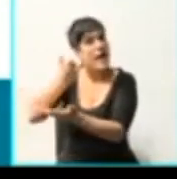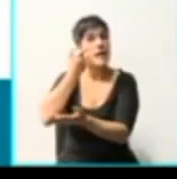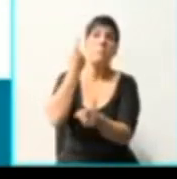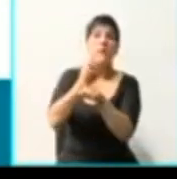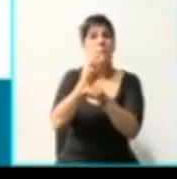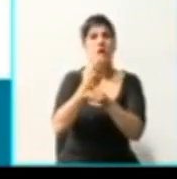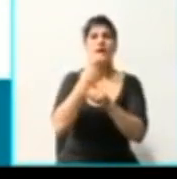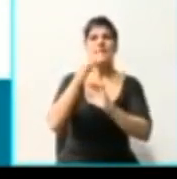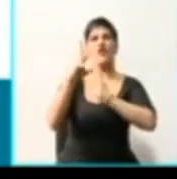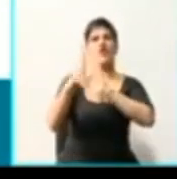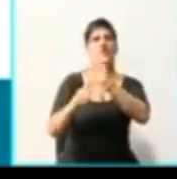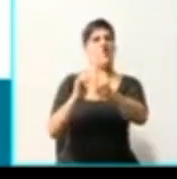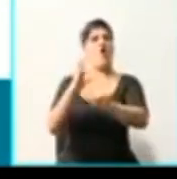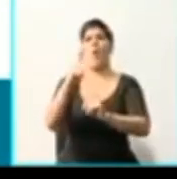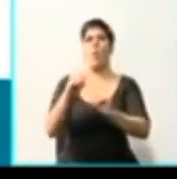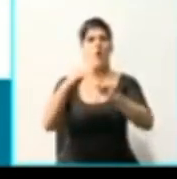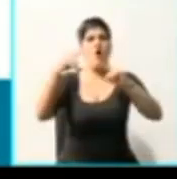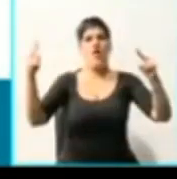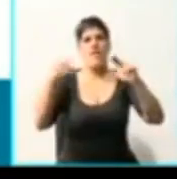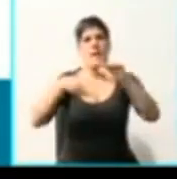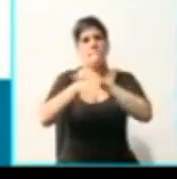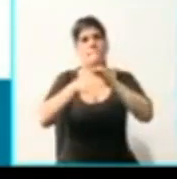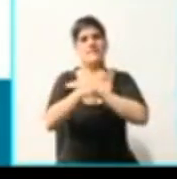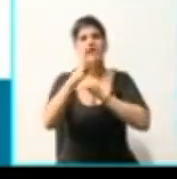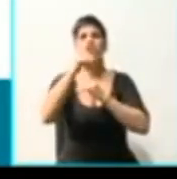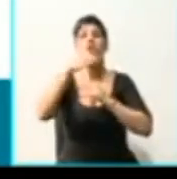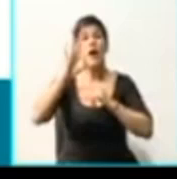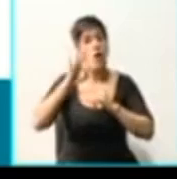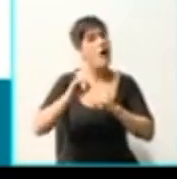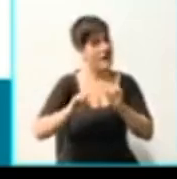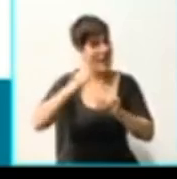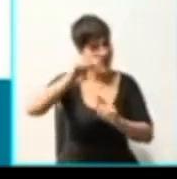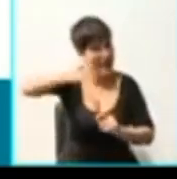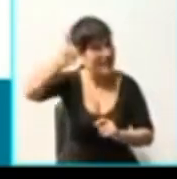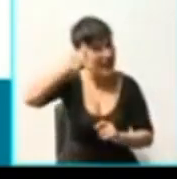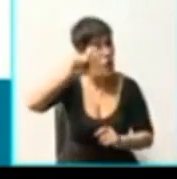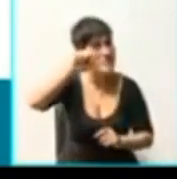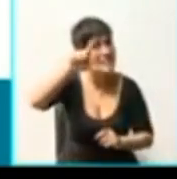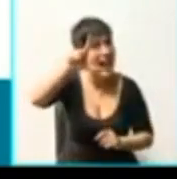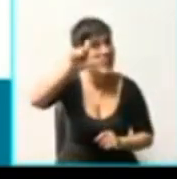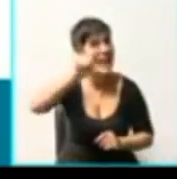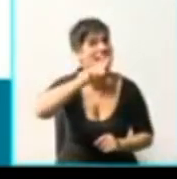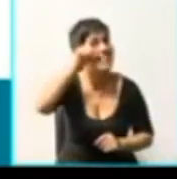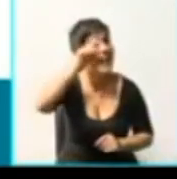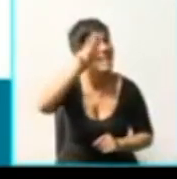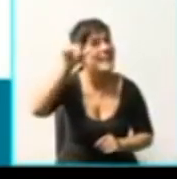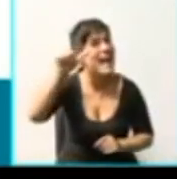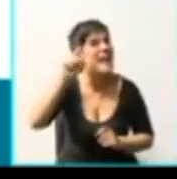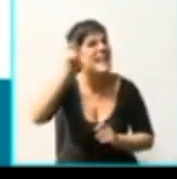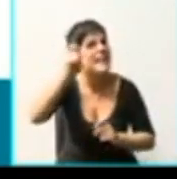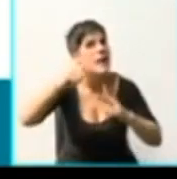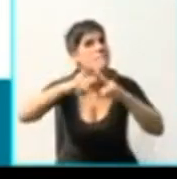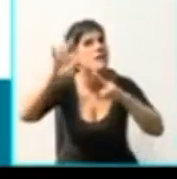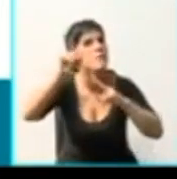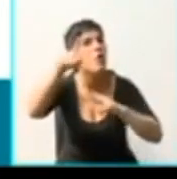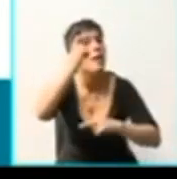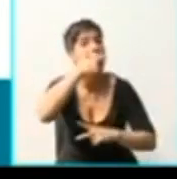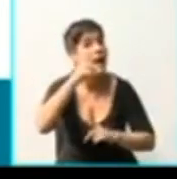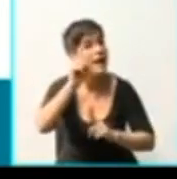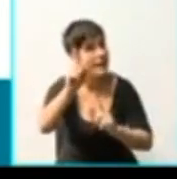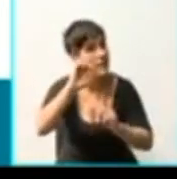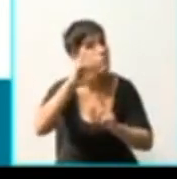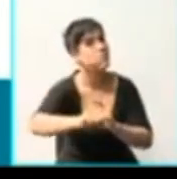del Bajo, del cual la mejor parte se la lleva Calcaterra, primo del presidente, o las prioridades las ubicamos